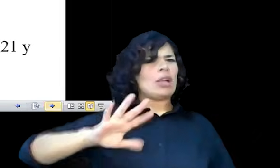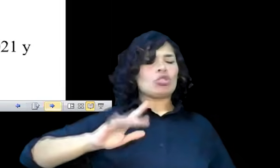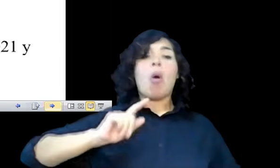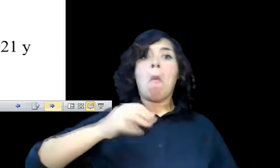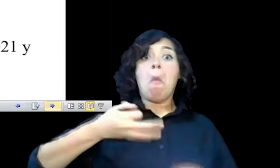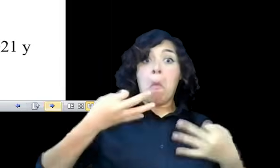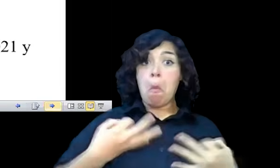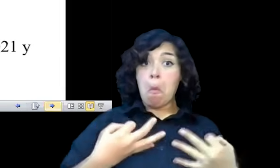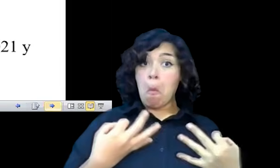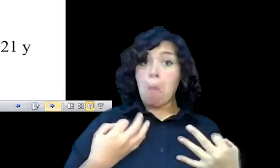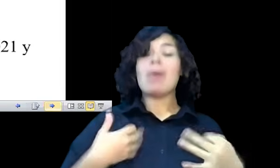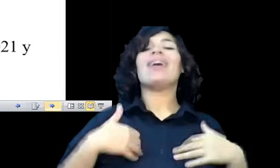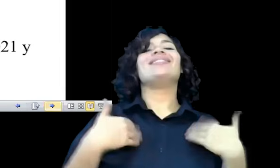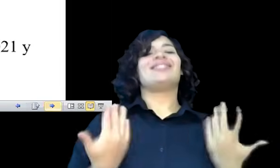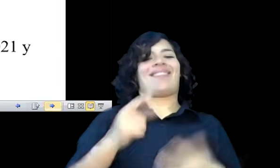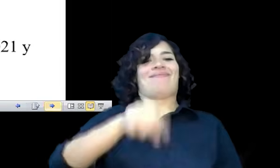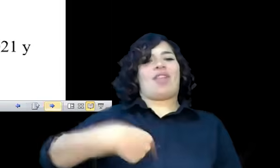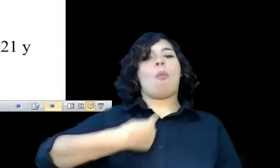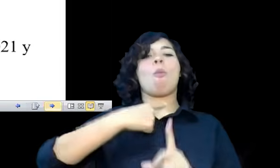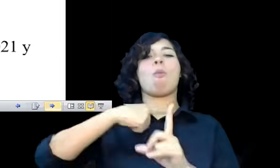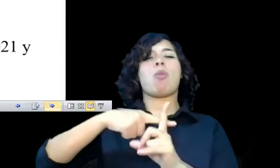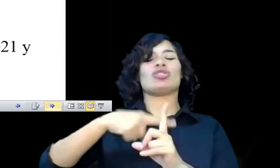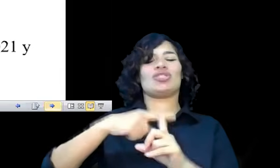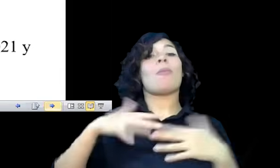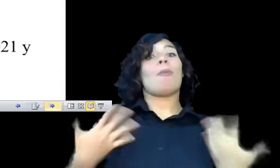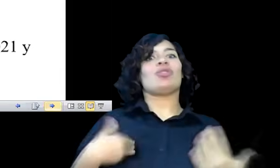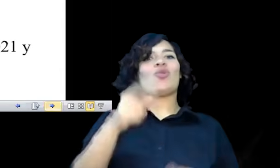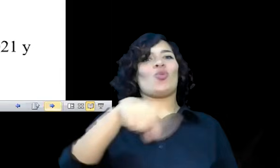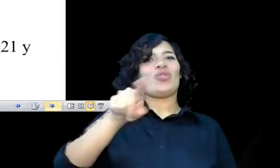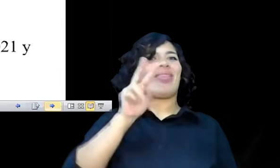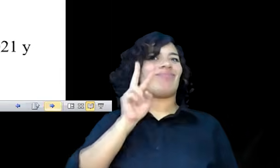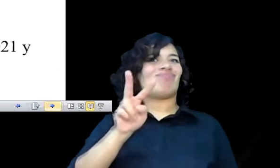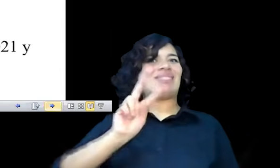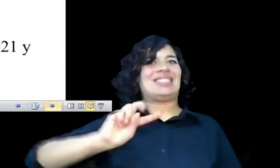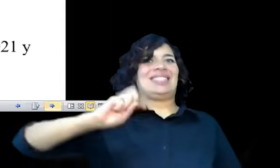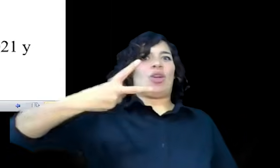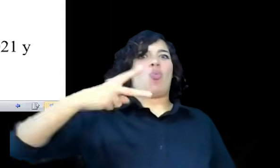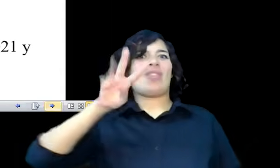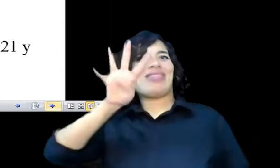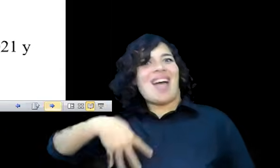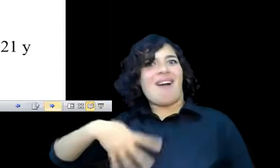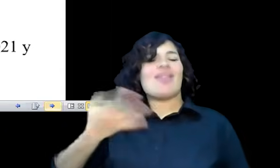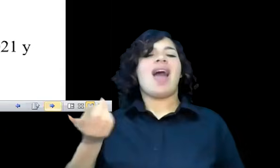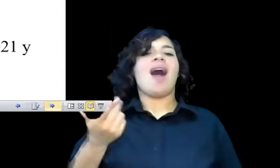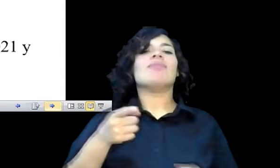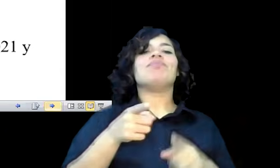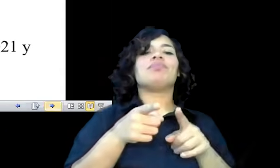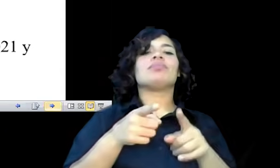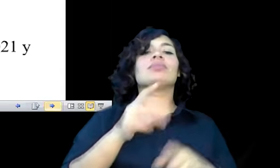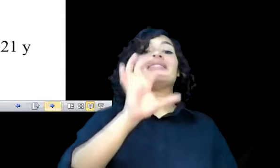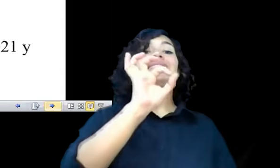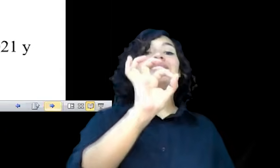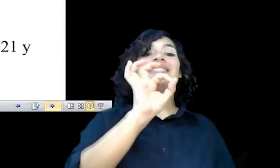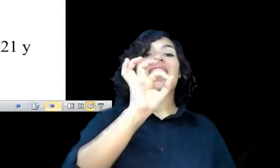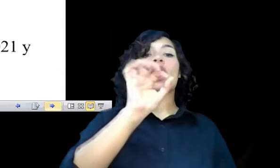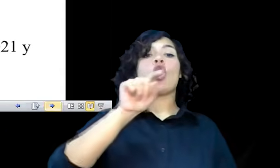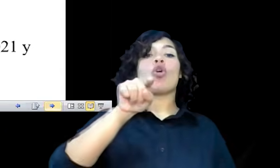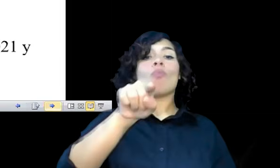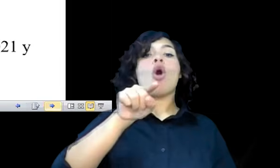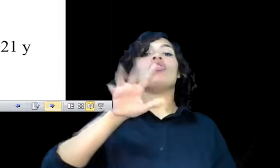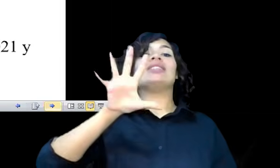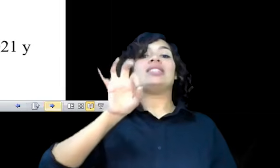fiscales, se le iba a reducir, por eso ustedes vieron la segunda tabla de alícuota reducida, se le iba a reducir 0,50